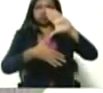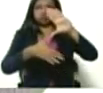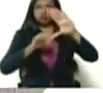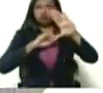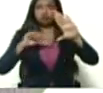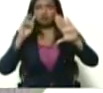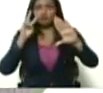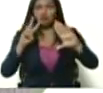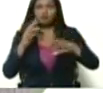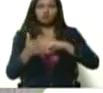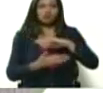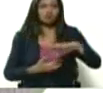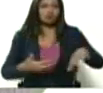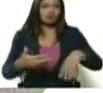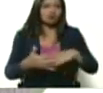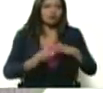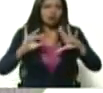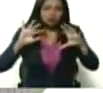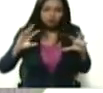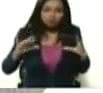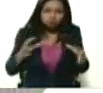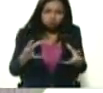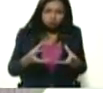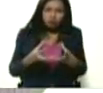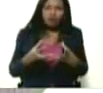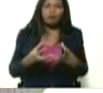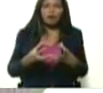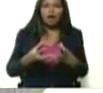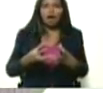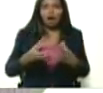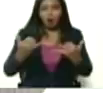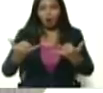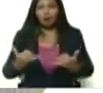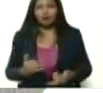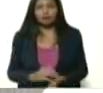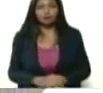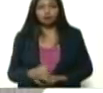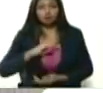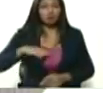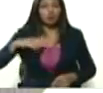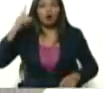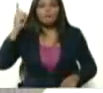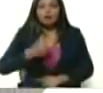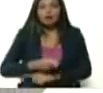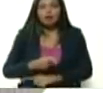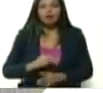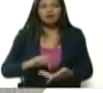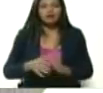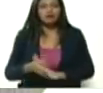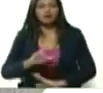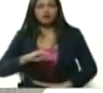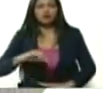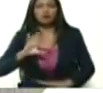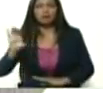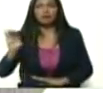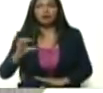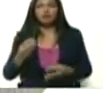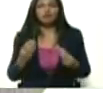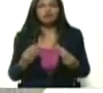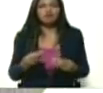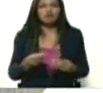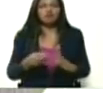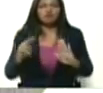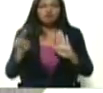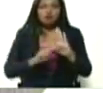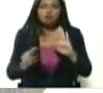el epicentro de la pandemia del COVID-19. Y eso nos obliga como país a ser muy